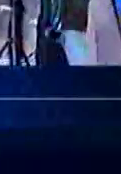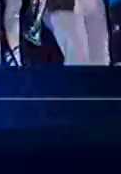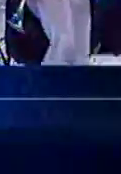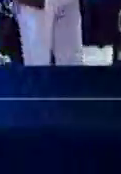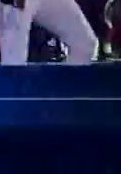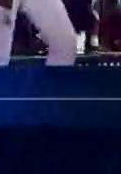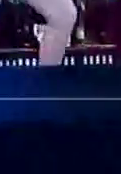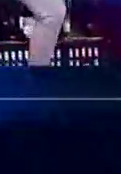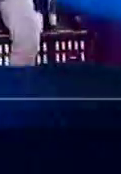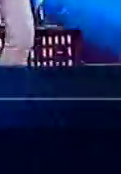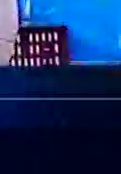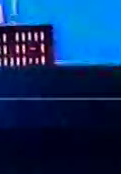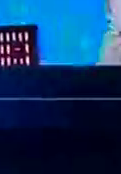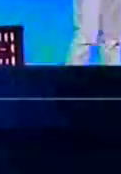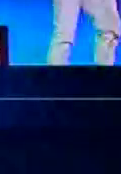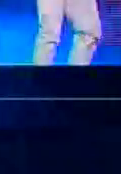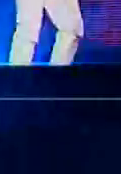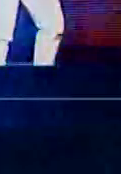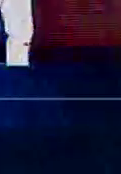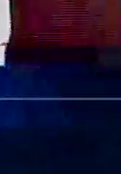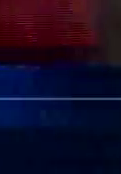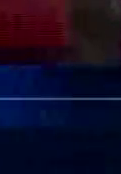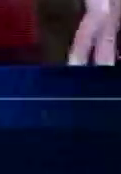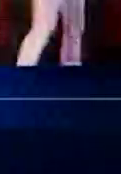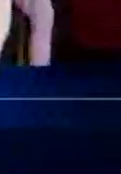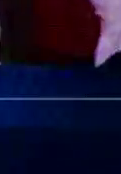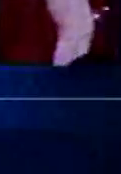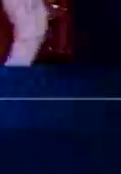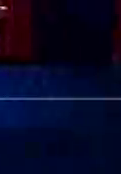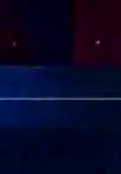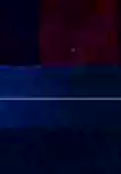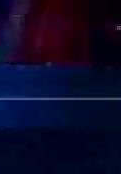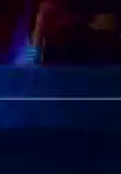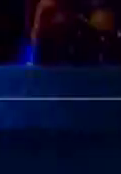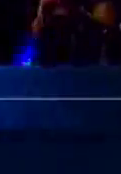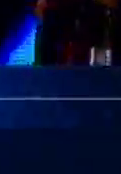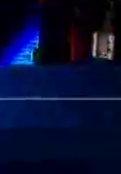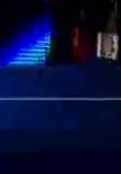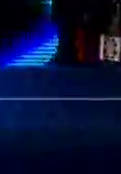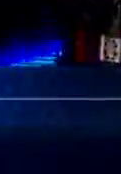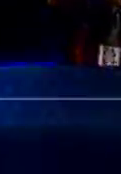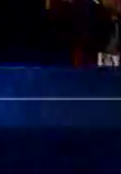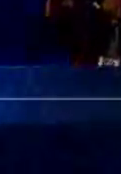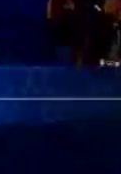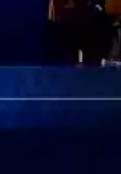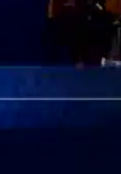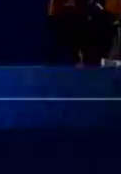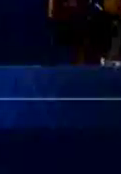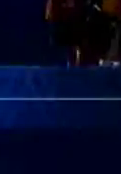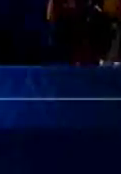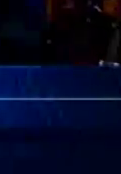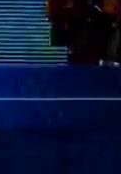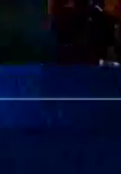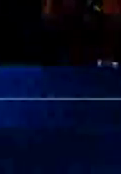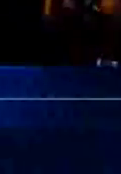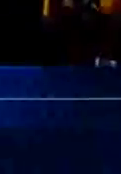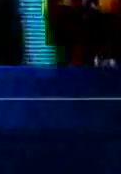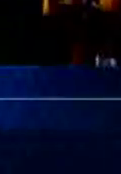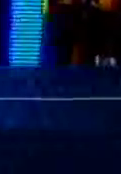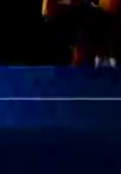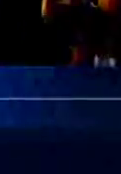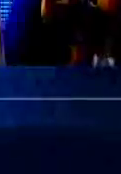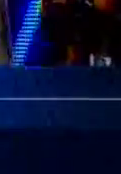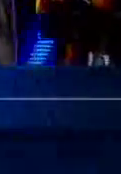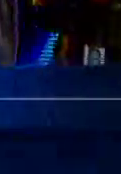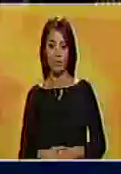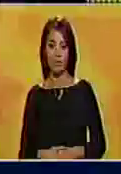este dúo recordó cómo desde su tierra, Cuba, soñaron con estar algún día en el espectáculo y agradecieron la invitación. Alexander y